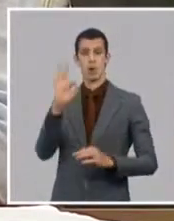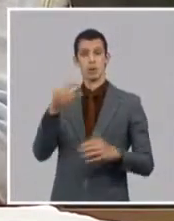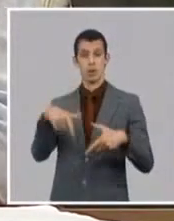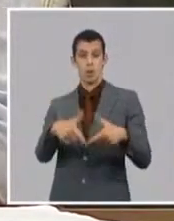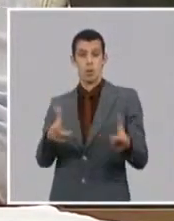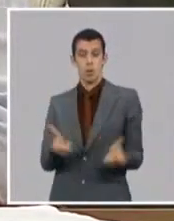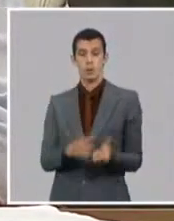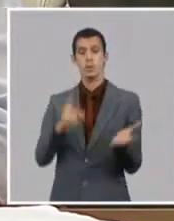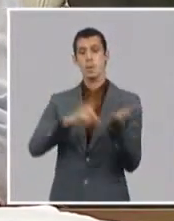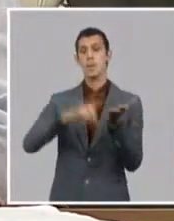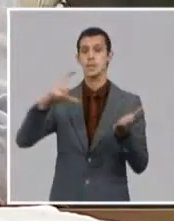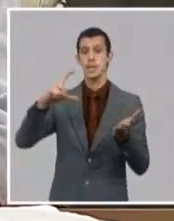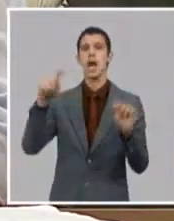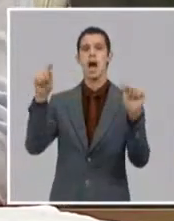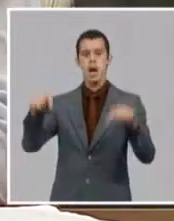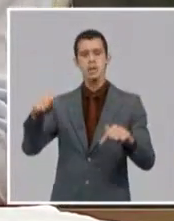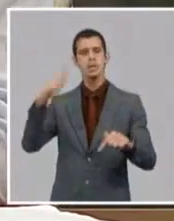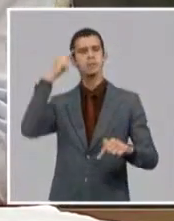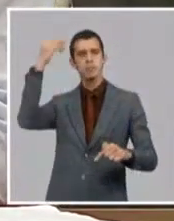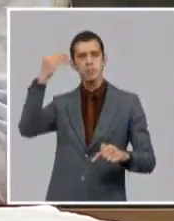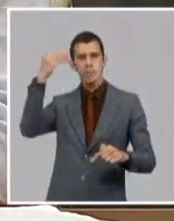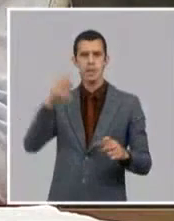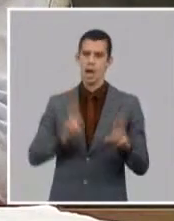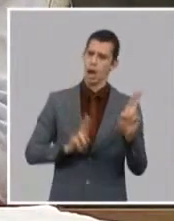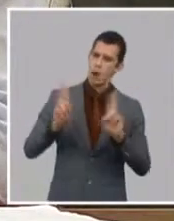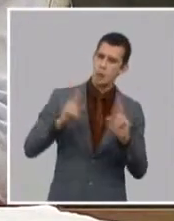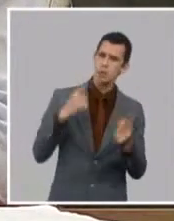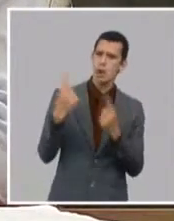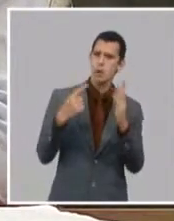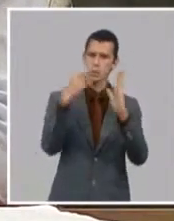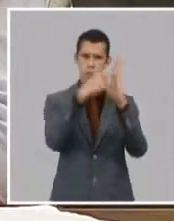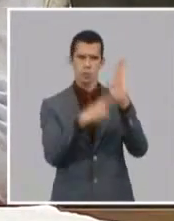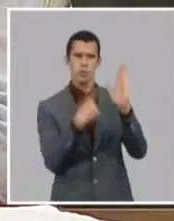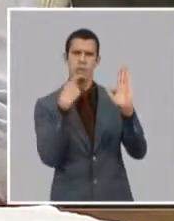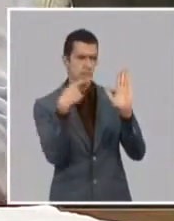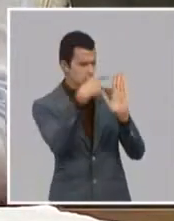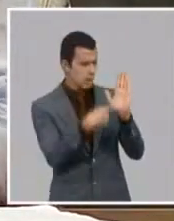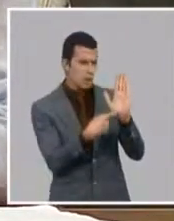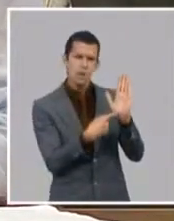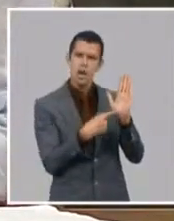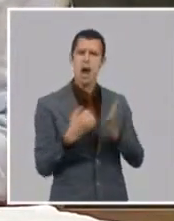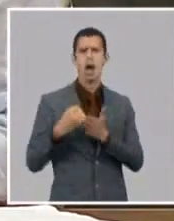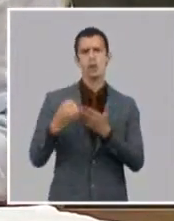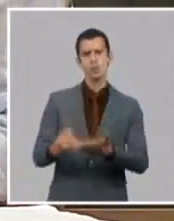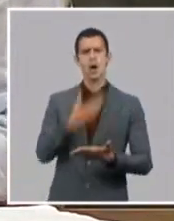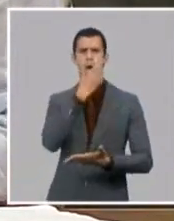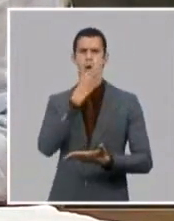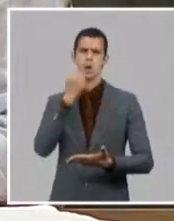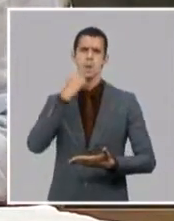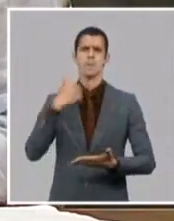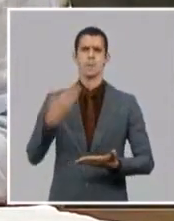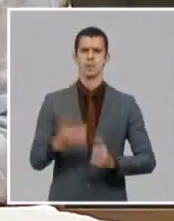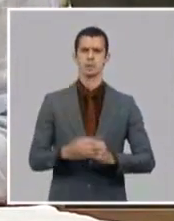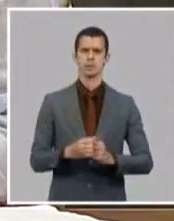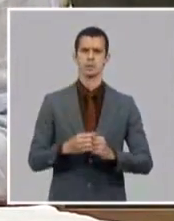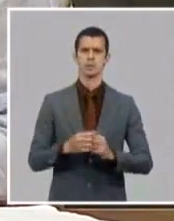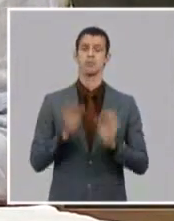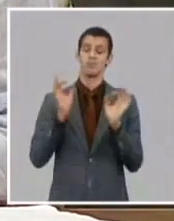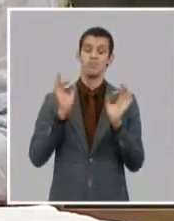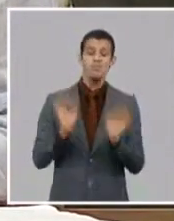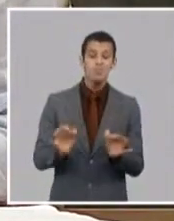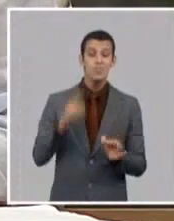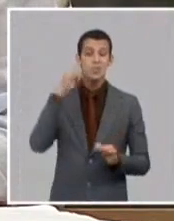del octavo Congreso del Partido, en la atención, cómo fortalecemos la atención a las comunidades. Y sabemos además que en una parte de la población hay determinadas